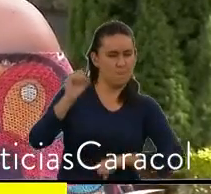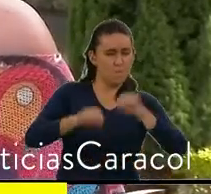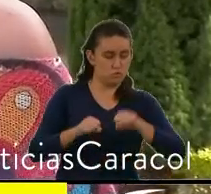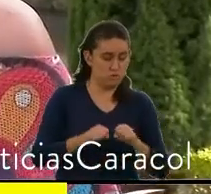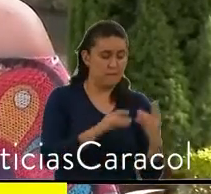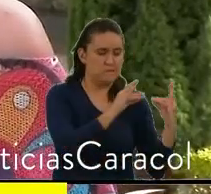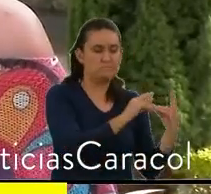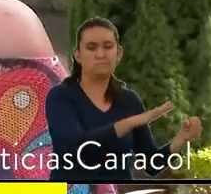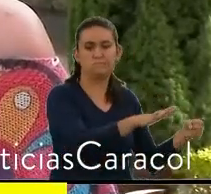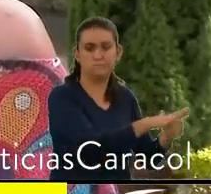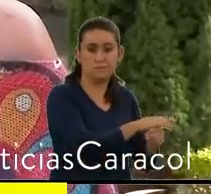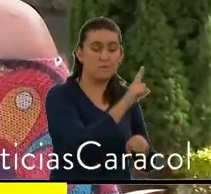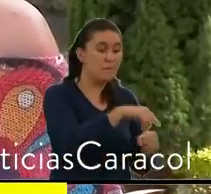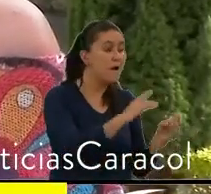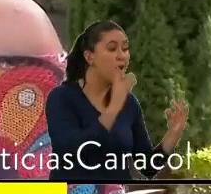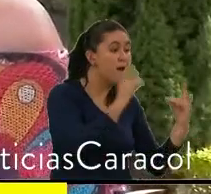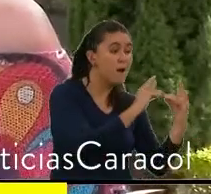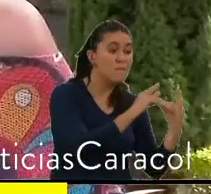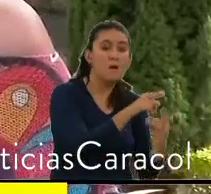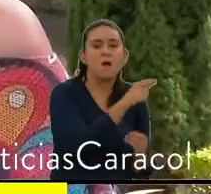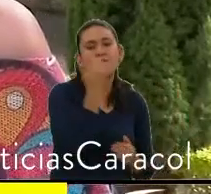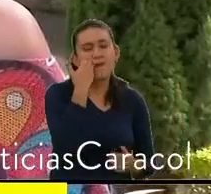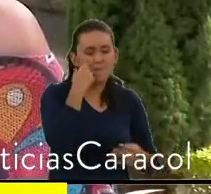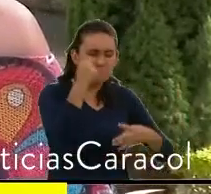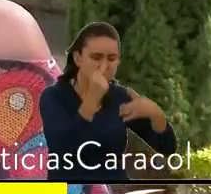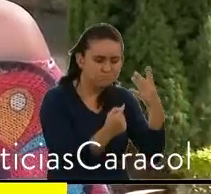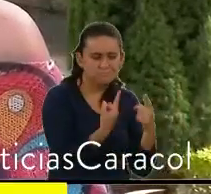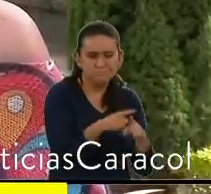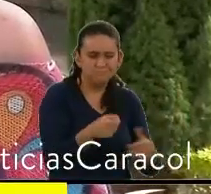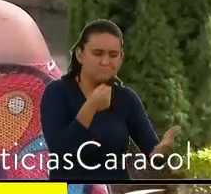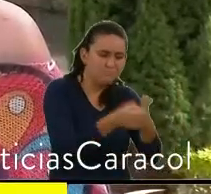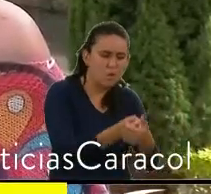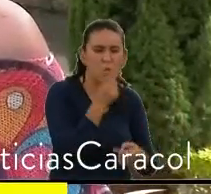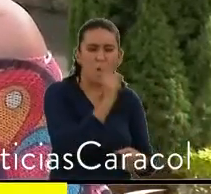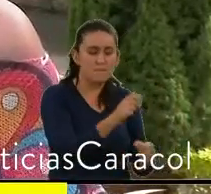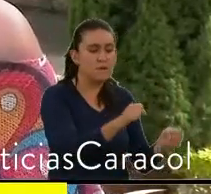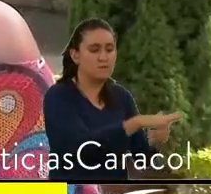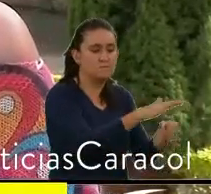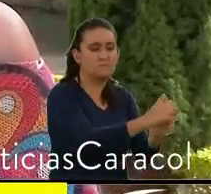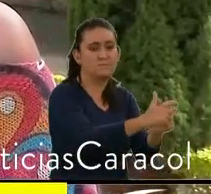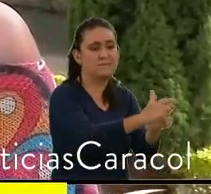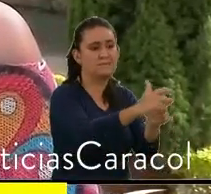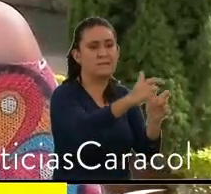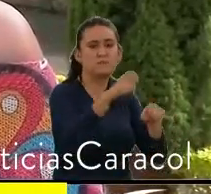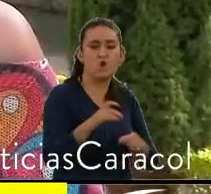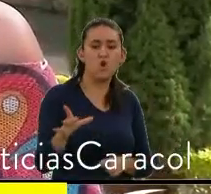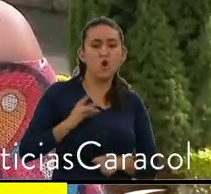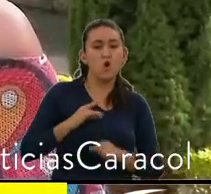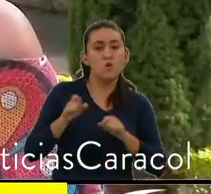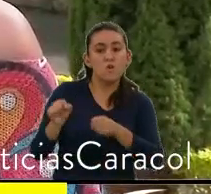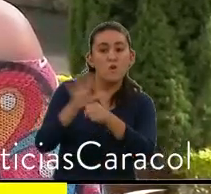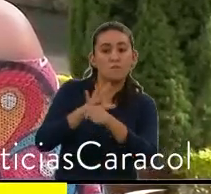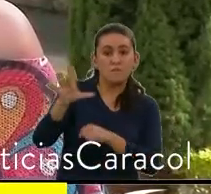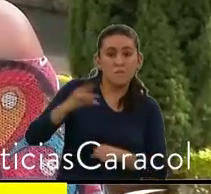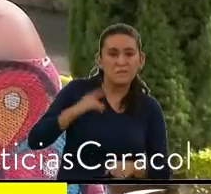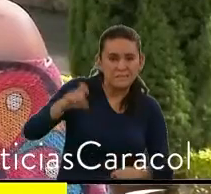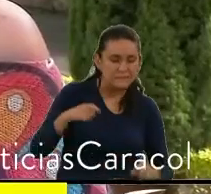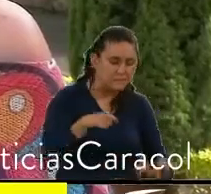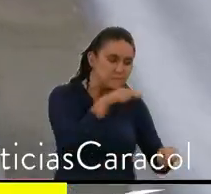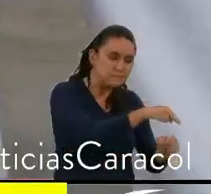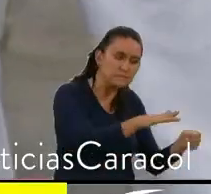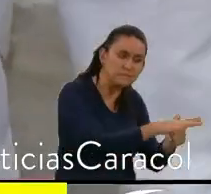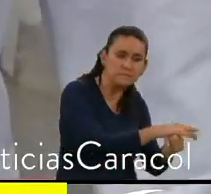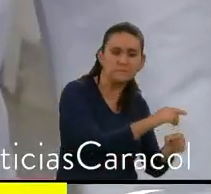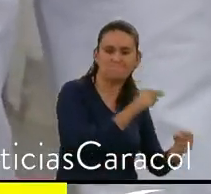camas que se están ocupando no COVID, que vienen bajando un poco, sí se están ocupando las que han tenido solicitudes, muchas por riñas o